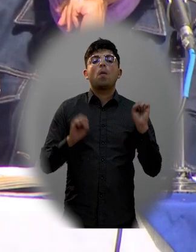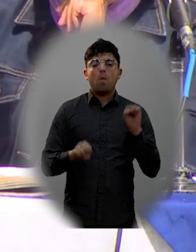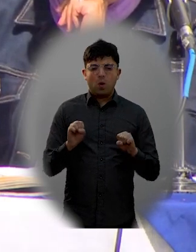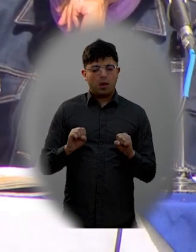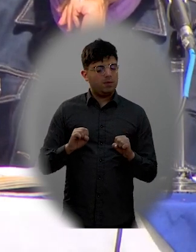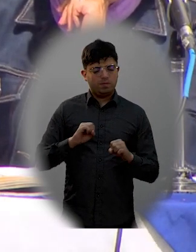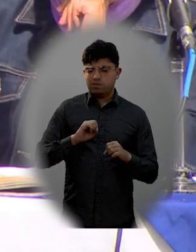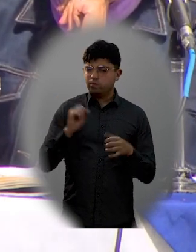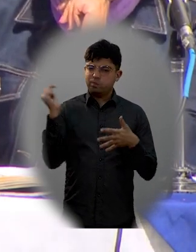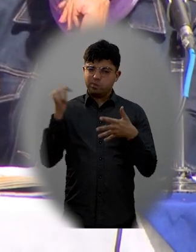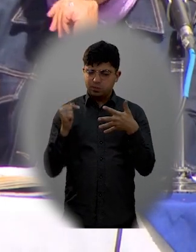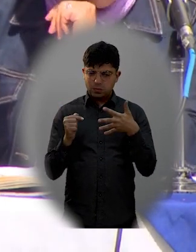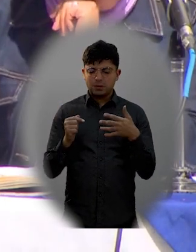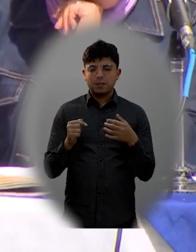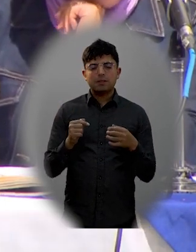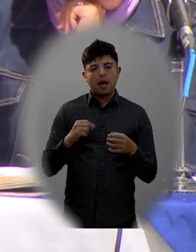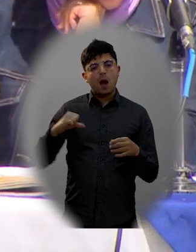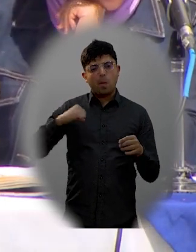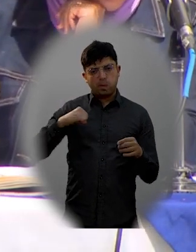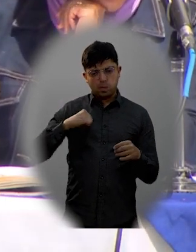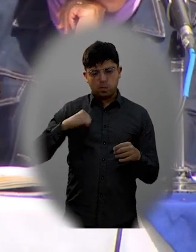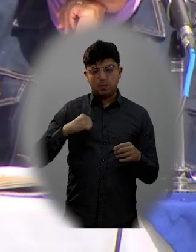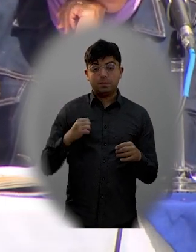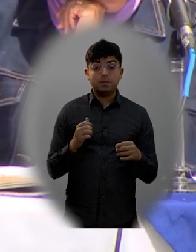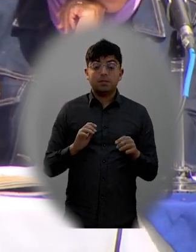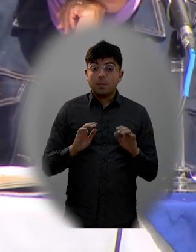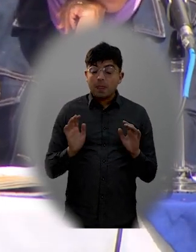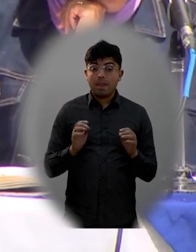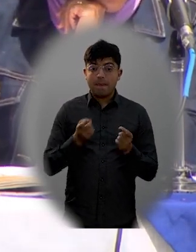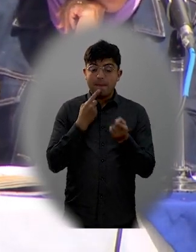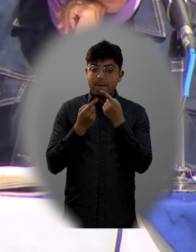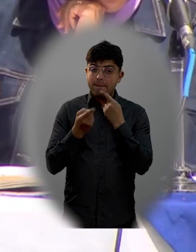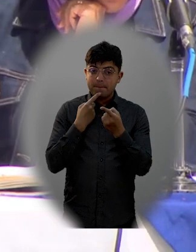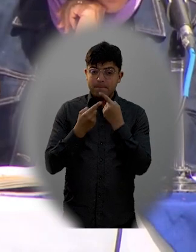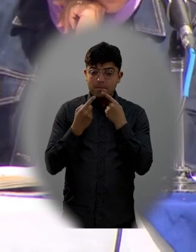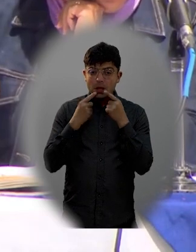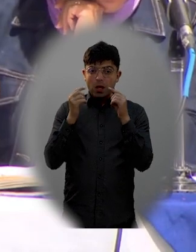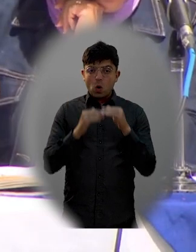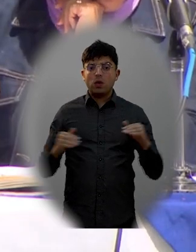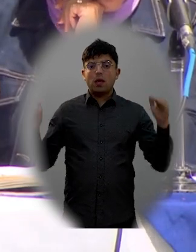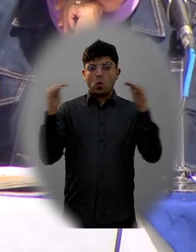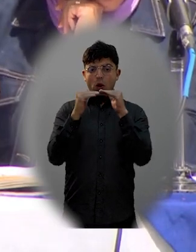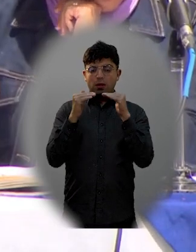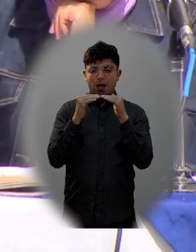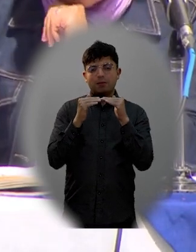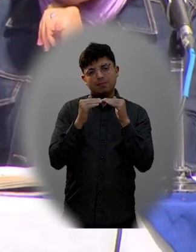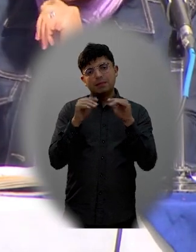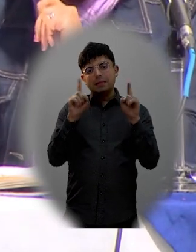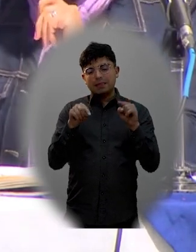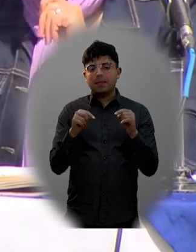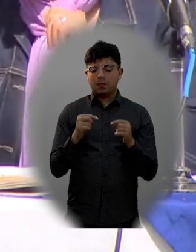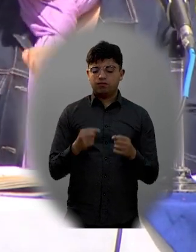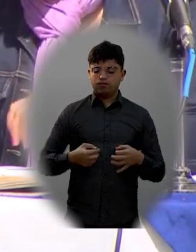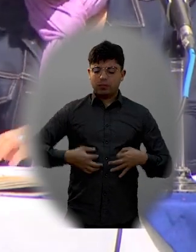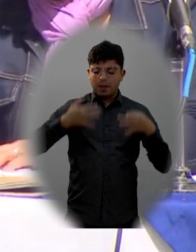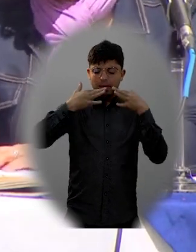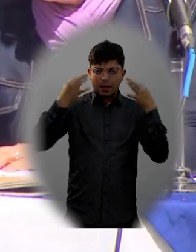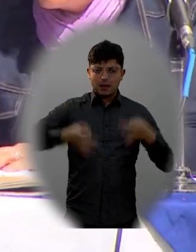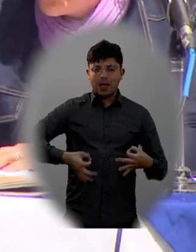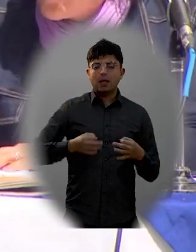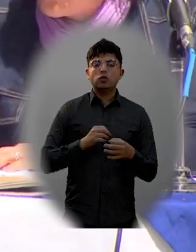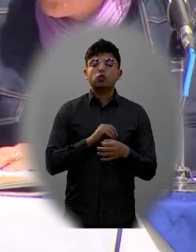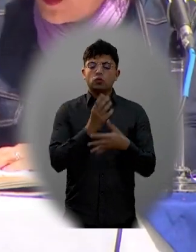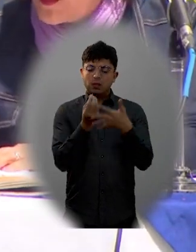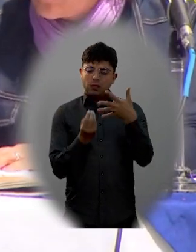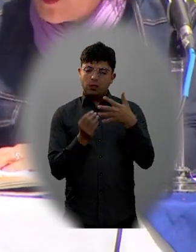en todo caso, de tener no solamente un diálogo en condiciones de igualdad, sino también una certeza en el tipo